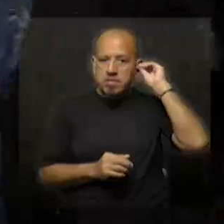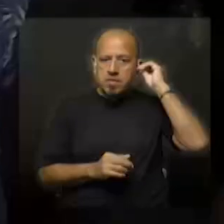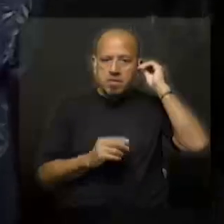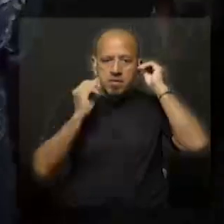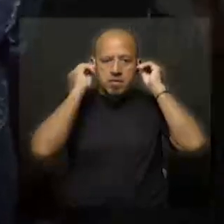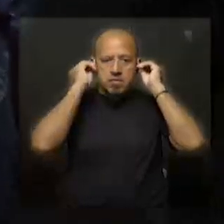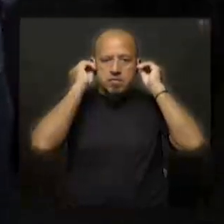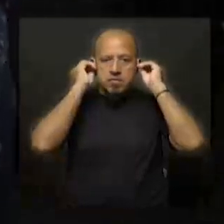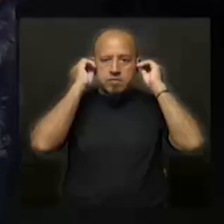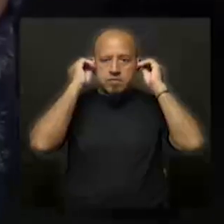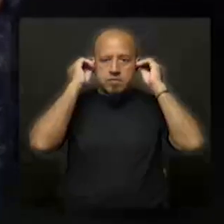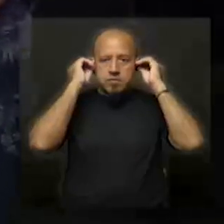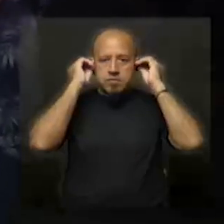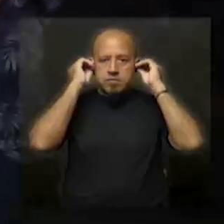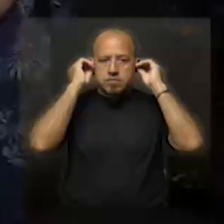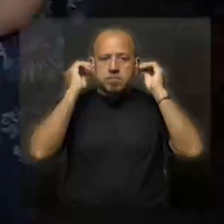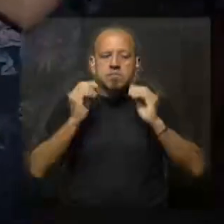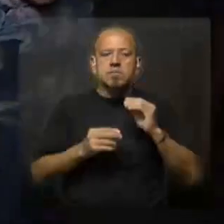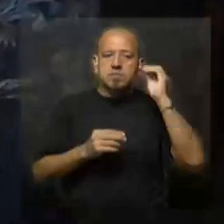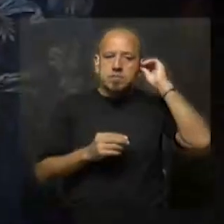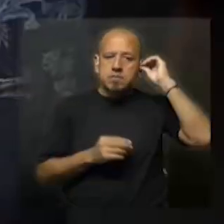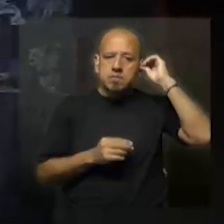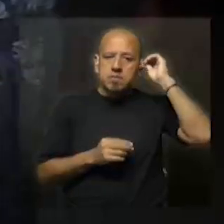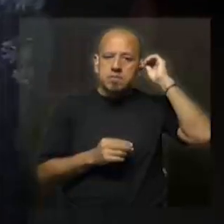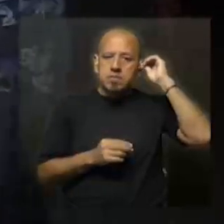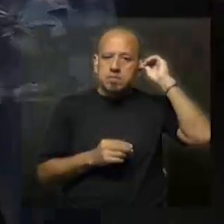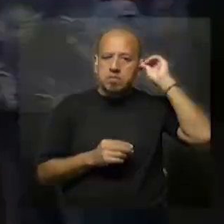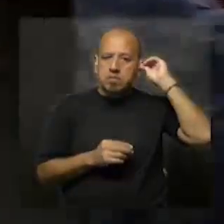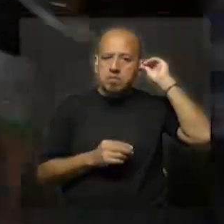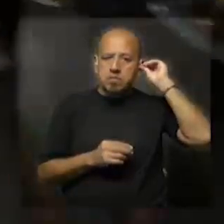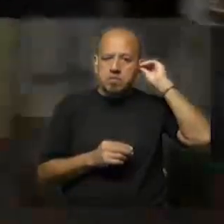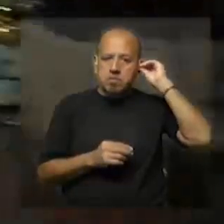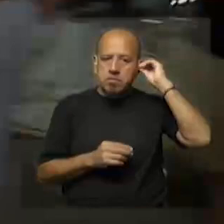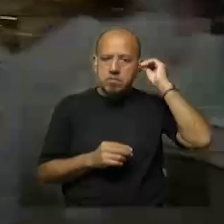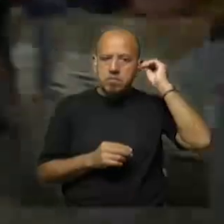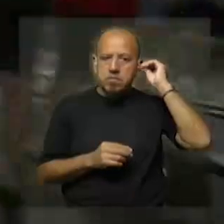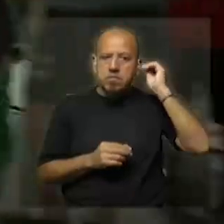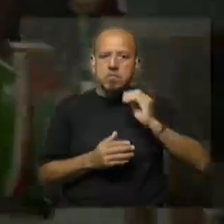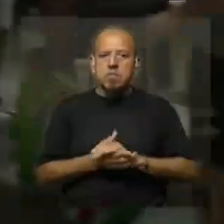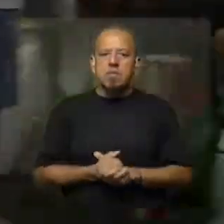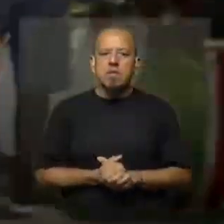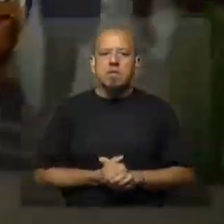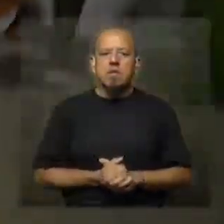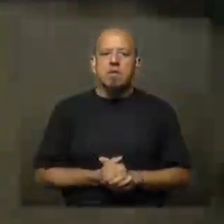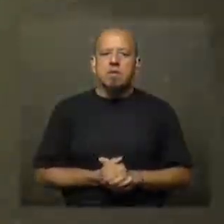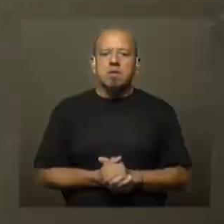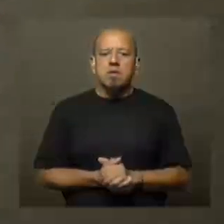Montevideo? Muchos éxitos, gente, que tengan unas llamadas preciosas.